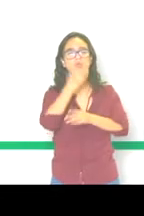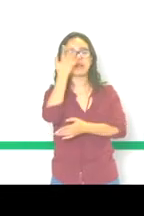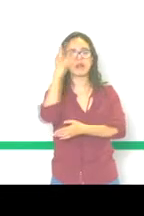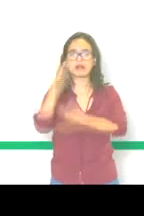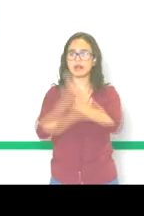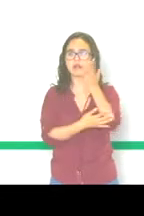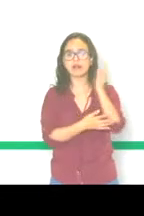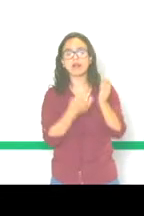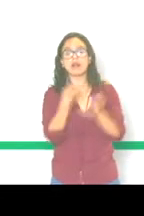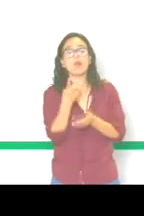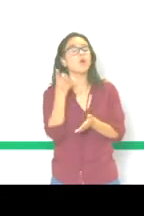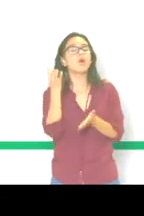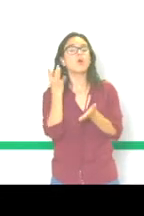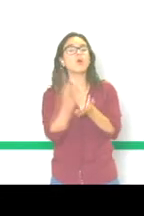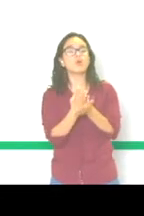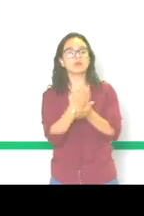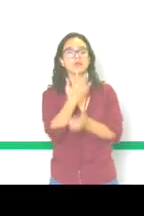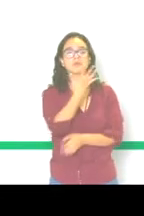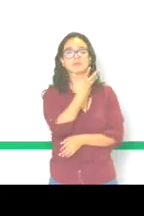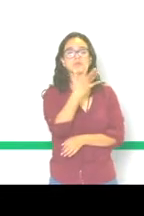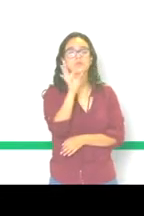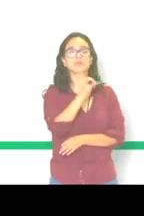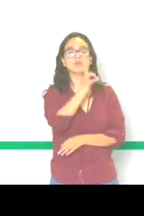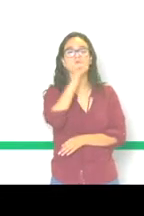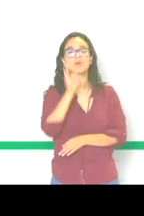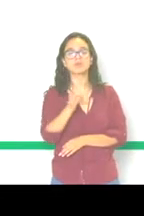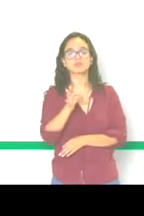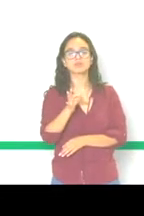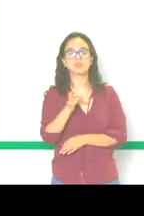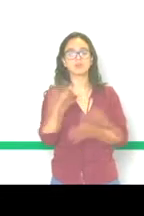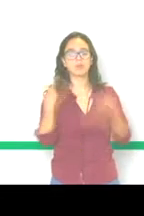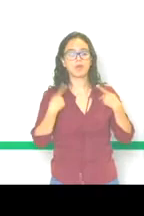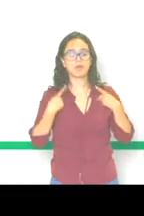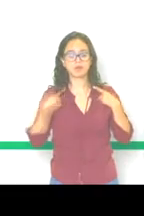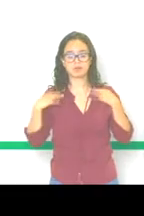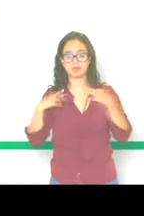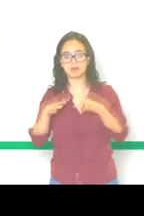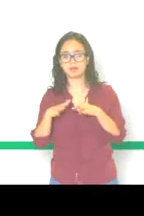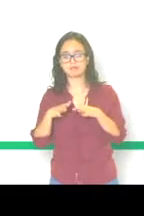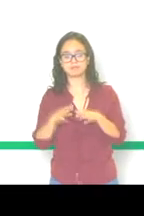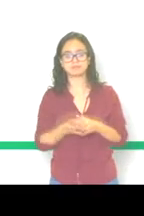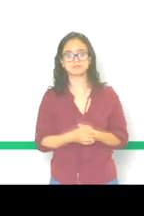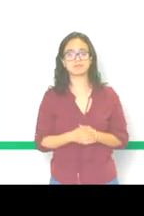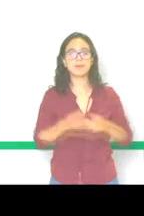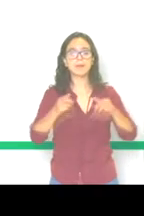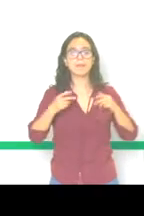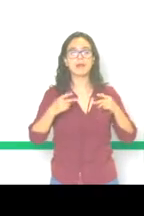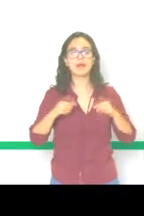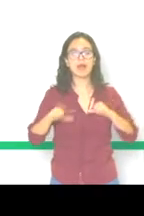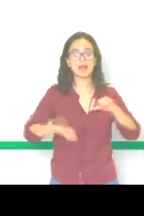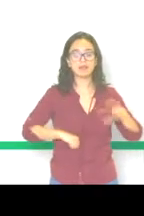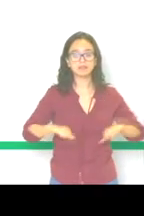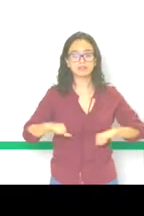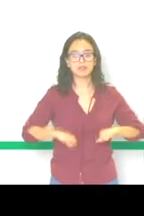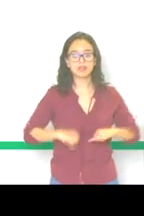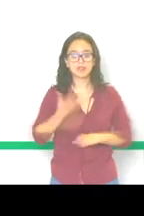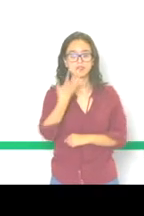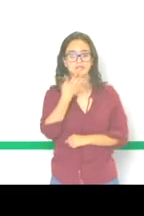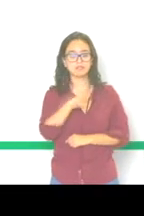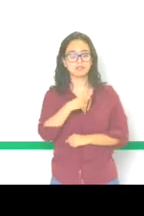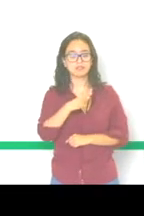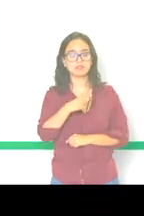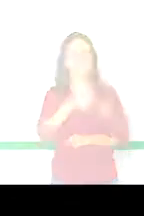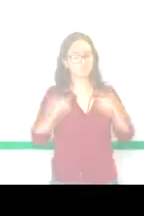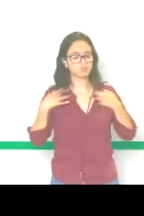serán las que podrán dar servicio al 50% de su capacidad y con una suspensión de actividades a las 10